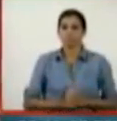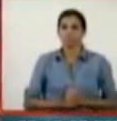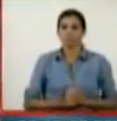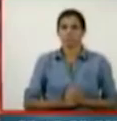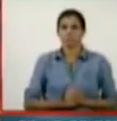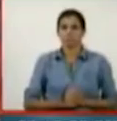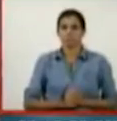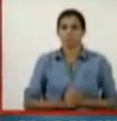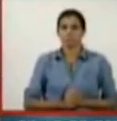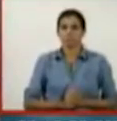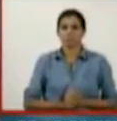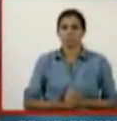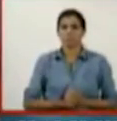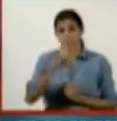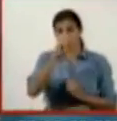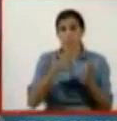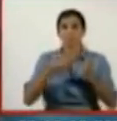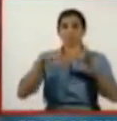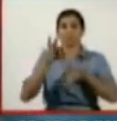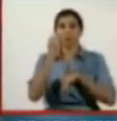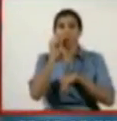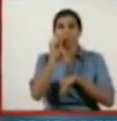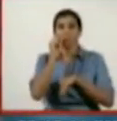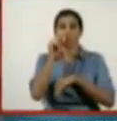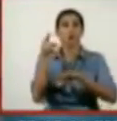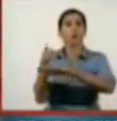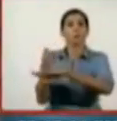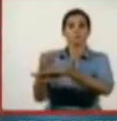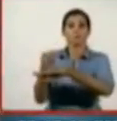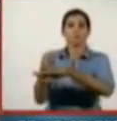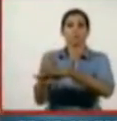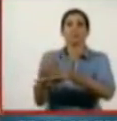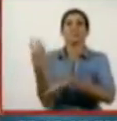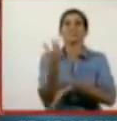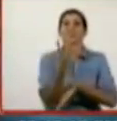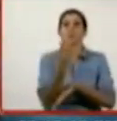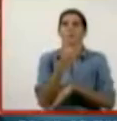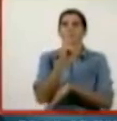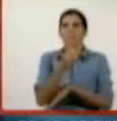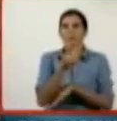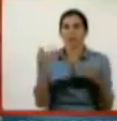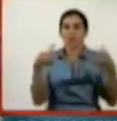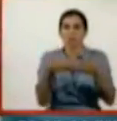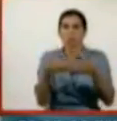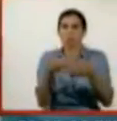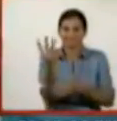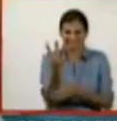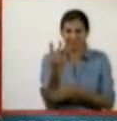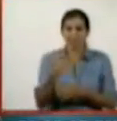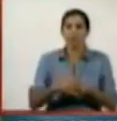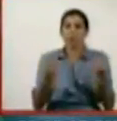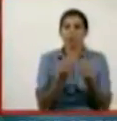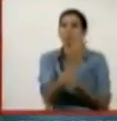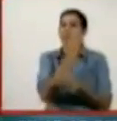seguidores en 2013 López fue señalado de integrar la trilogía del mal grupo conspirativo que junto a capriles